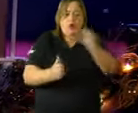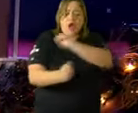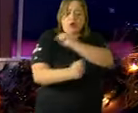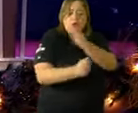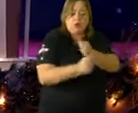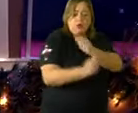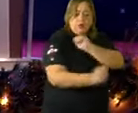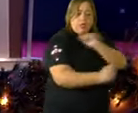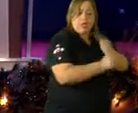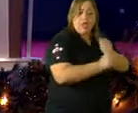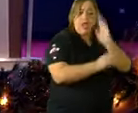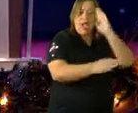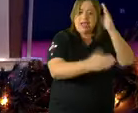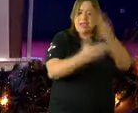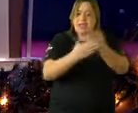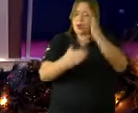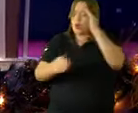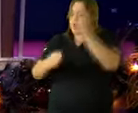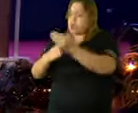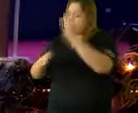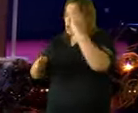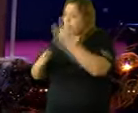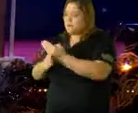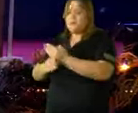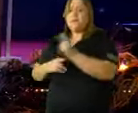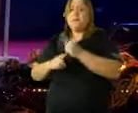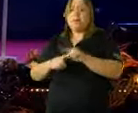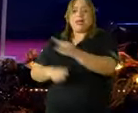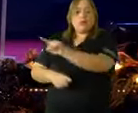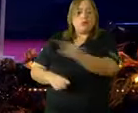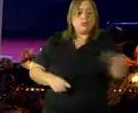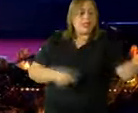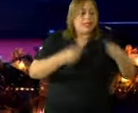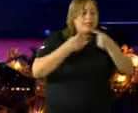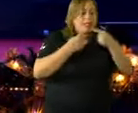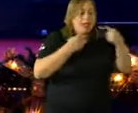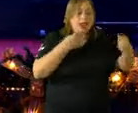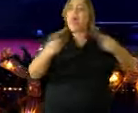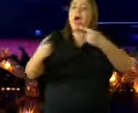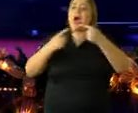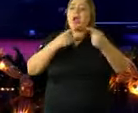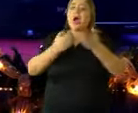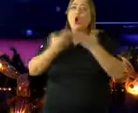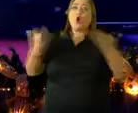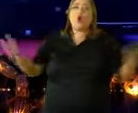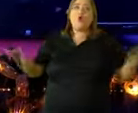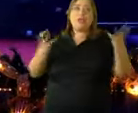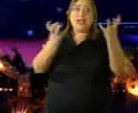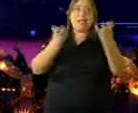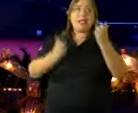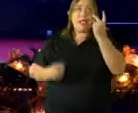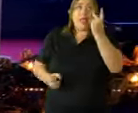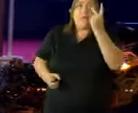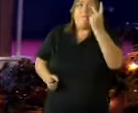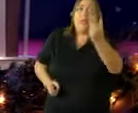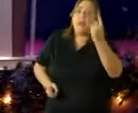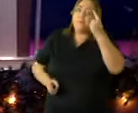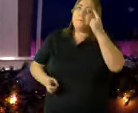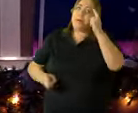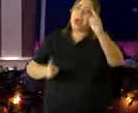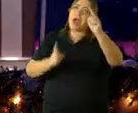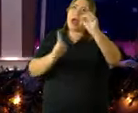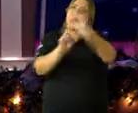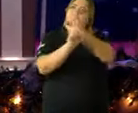a sus hijos, a sus amados, a comenzar a declarar las cosas que no son como si fuesen, para que hayan cambios de atmósfera, para que